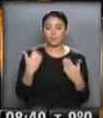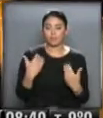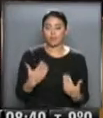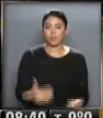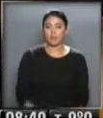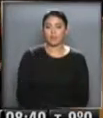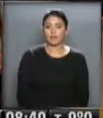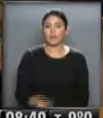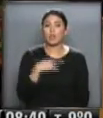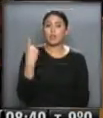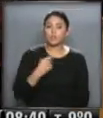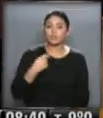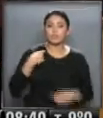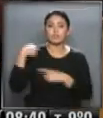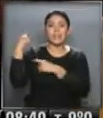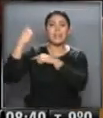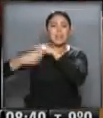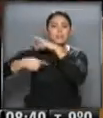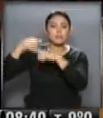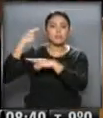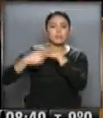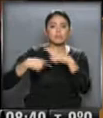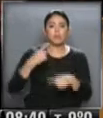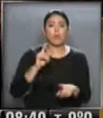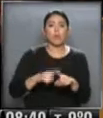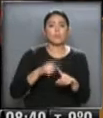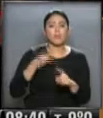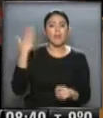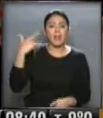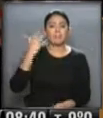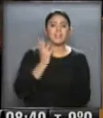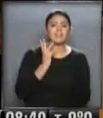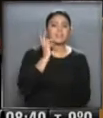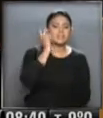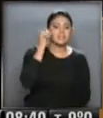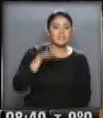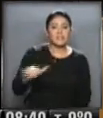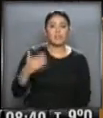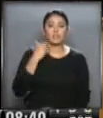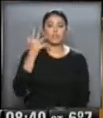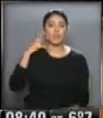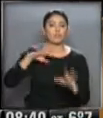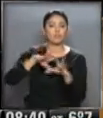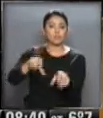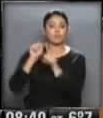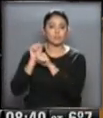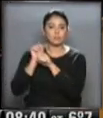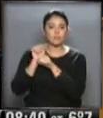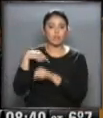somos víctimas generacionales por el secuestro de nuestros hijos y nietos, de toda una lucha donde